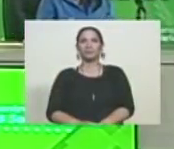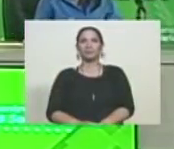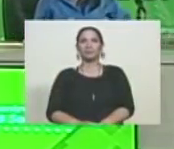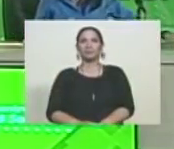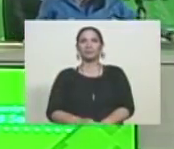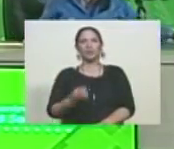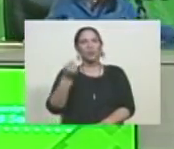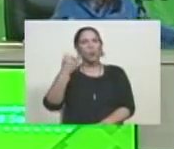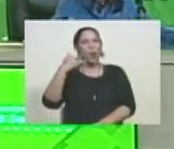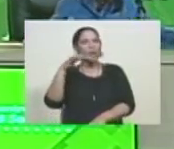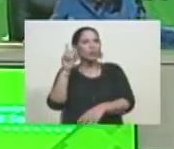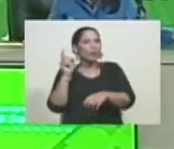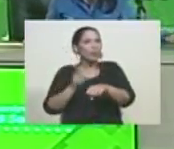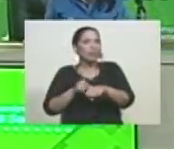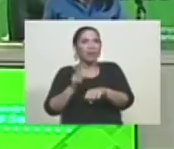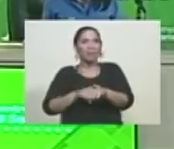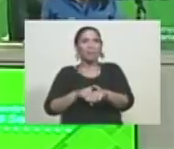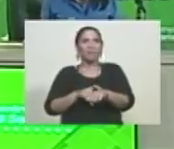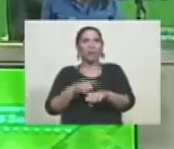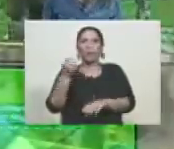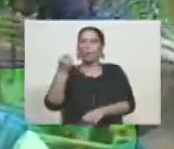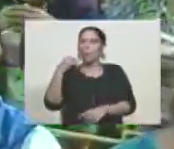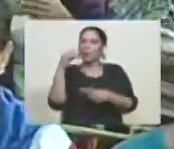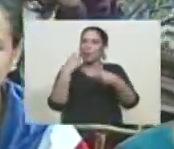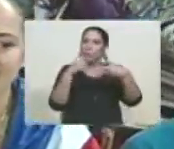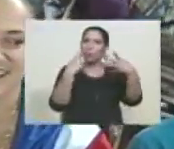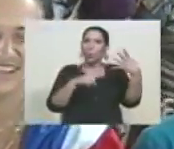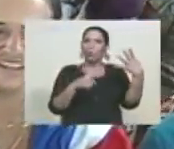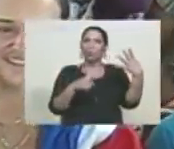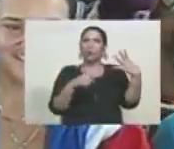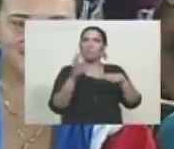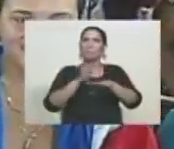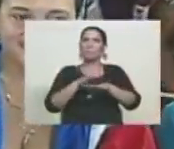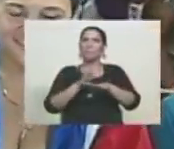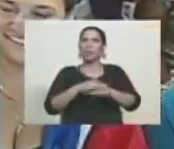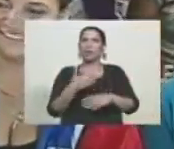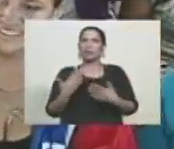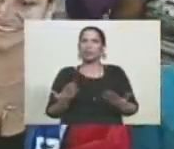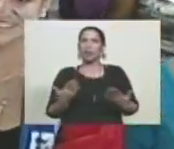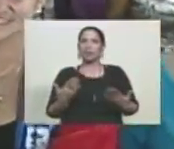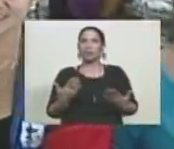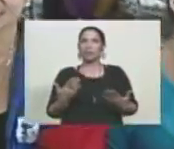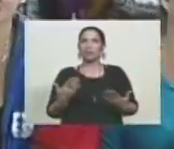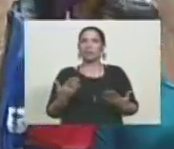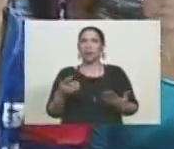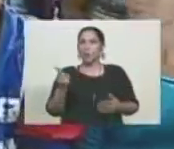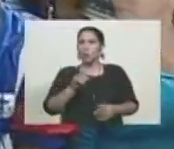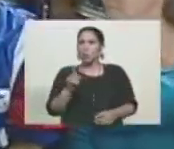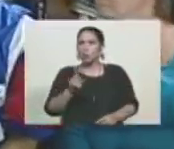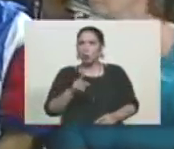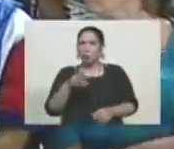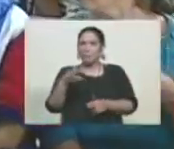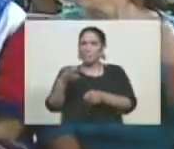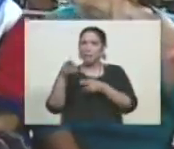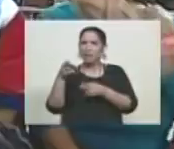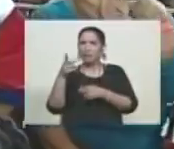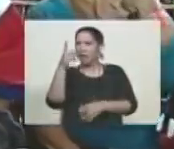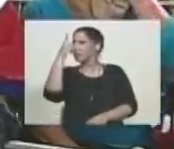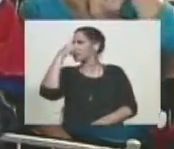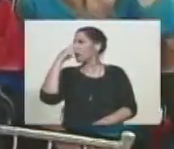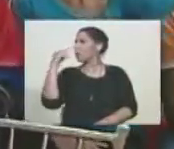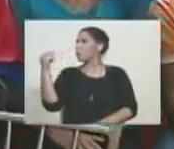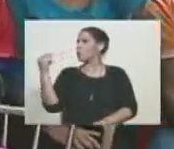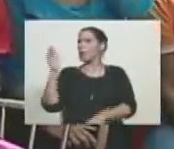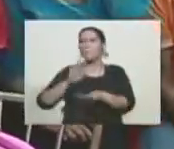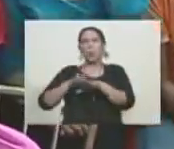¿Y cuánto tiempo, cuántas cosas han pasado de ahí? No nos mataron a Zamora. ¿Lo mataron por